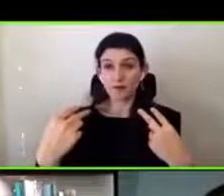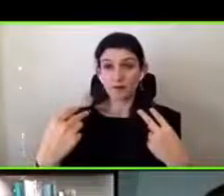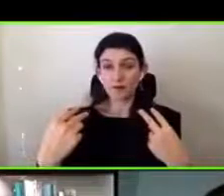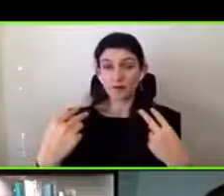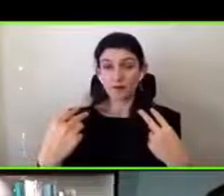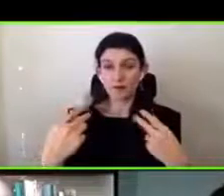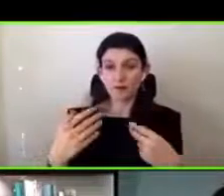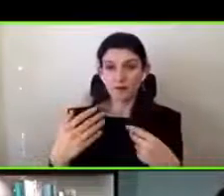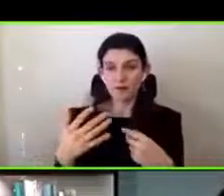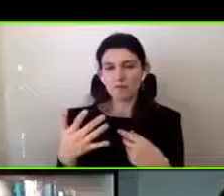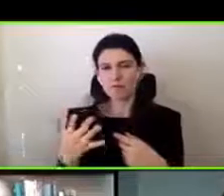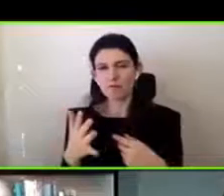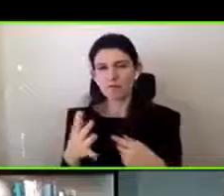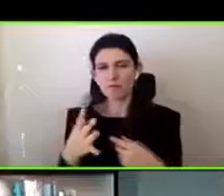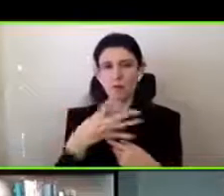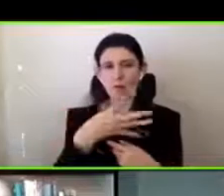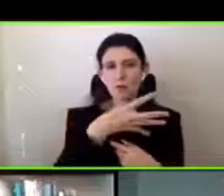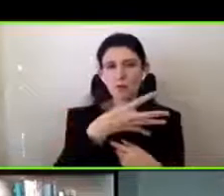aproximadamente tenemos